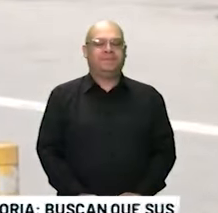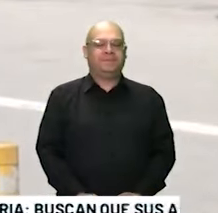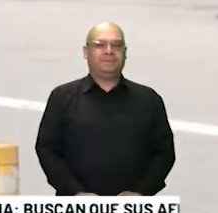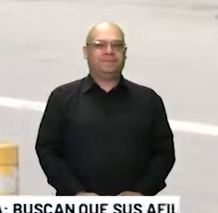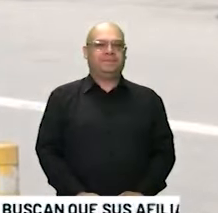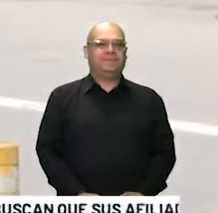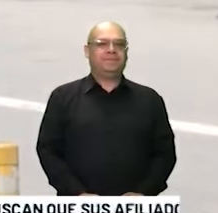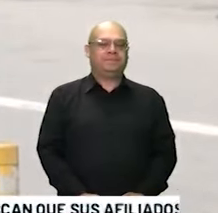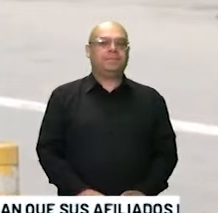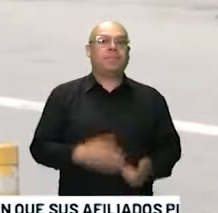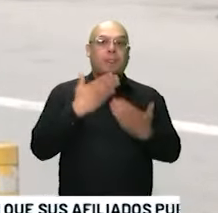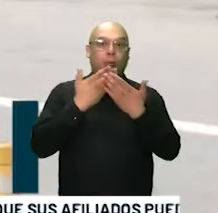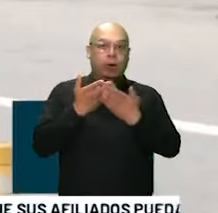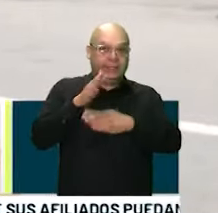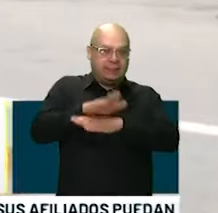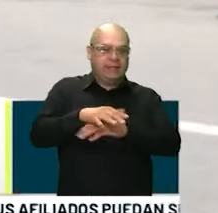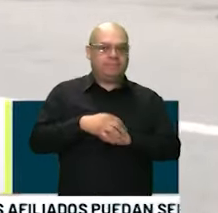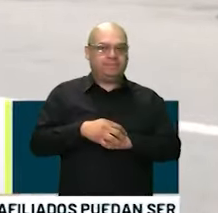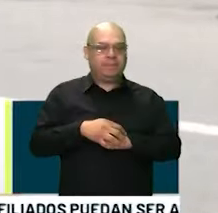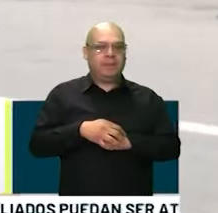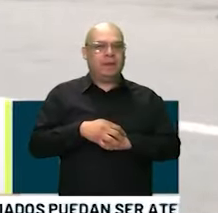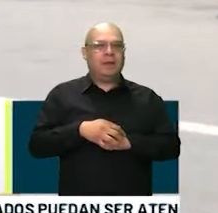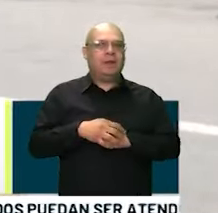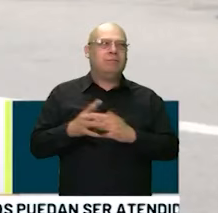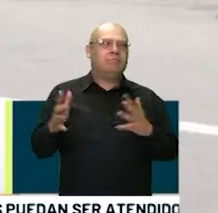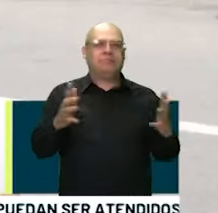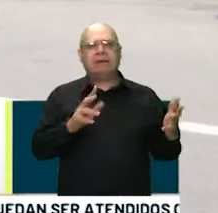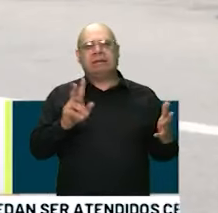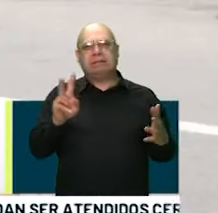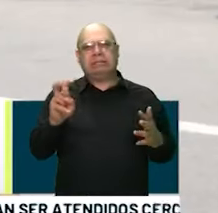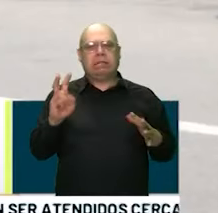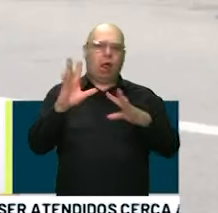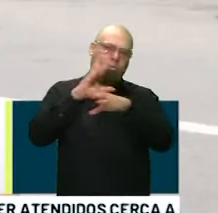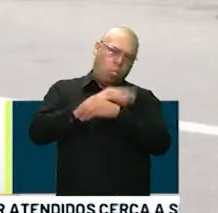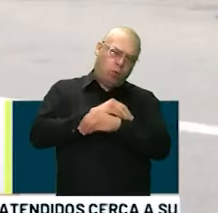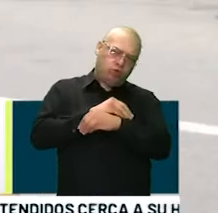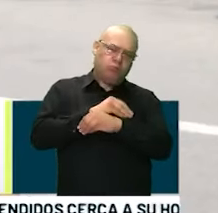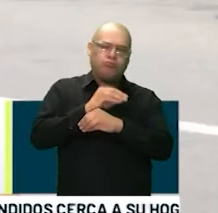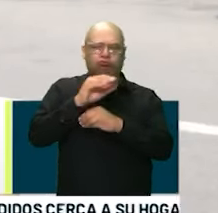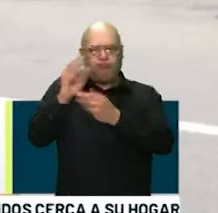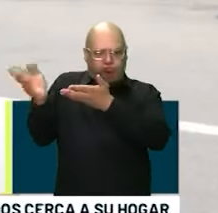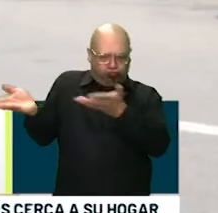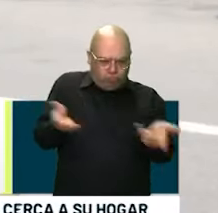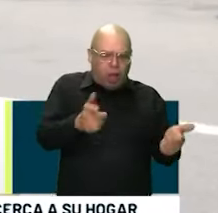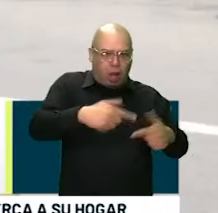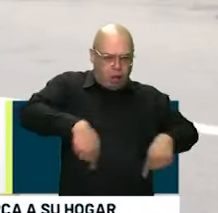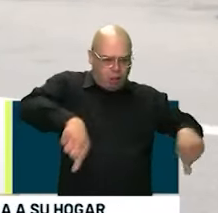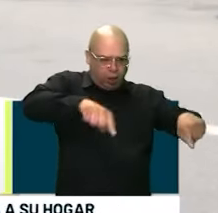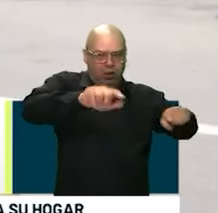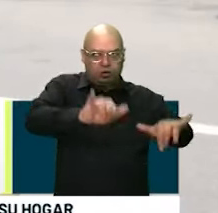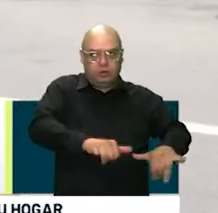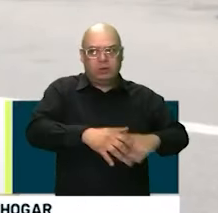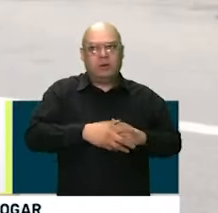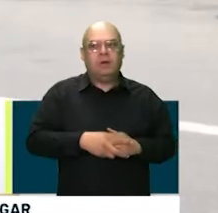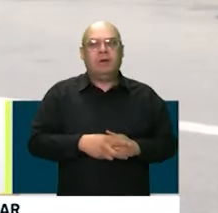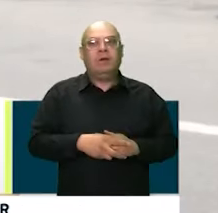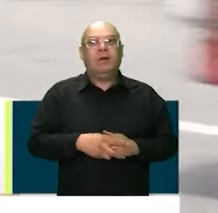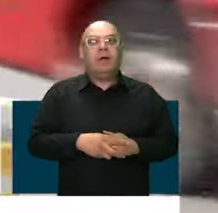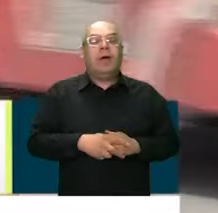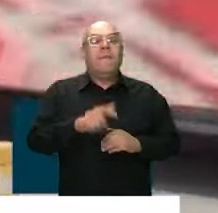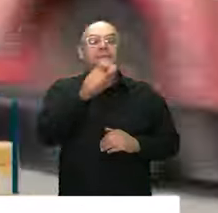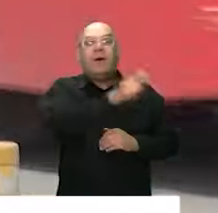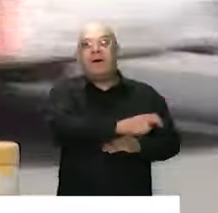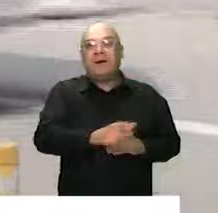Buenas tardes. Los cuerpos llegaron sobre las 7 de la noche y por ahora las autoridades lo que han determinado es que estas personas